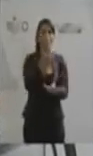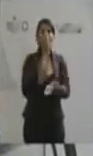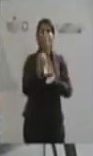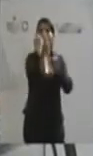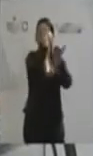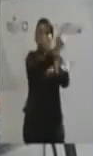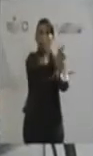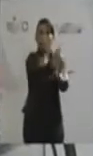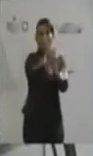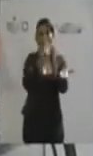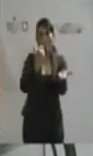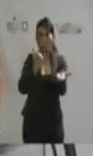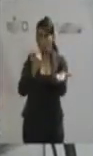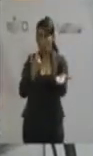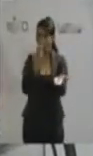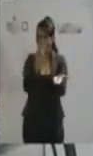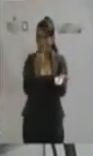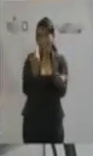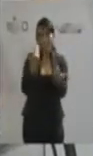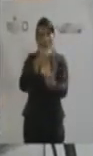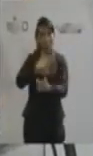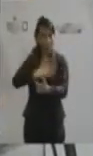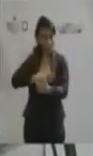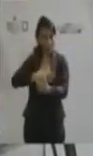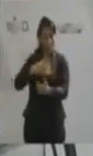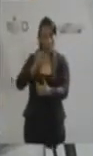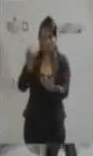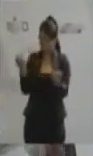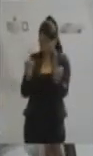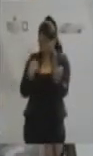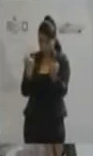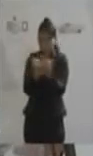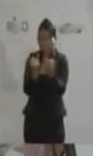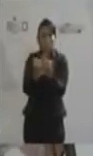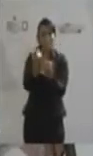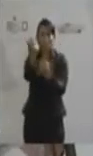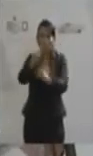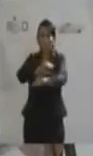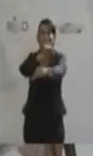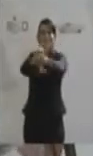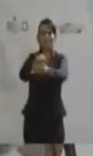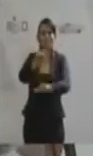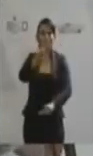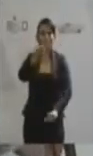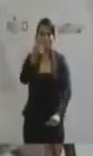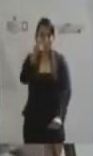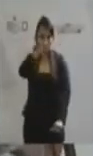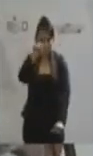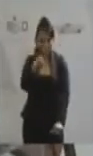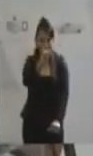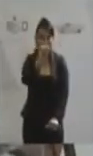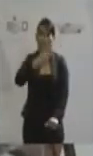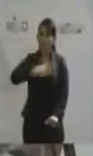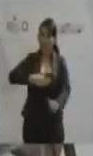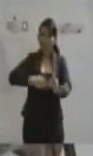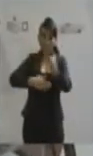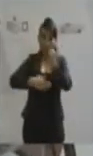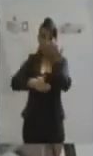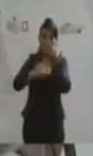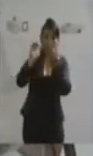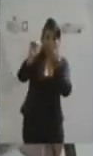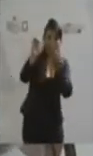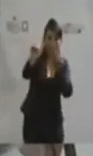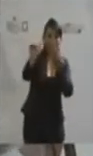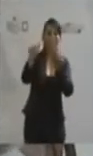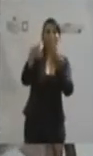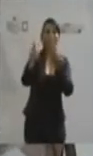suficiente pero yo también he tenido que acudir igual que tú a la procuraduría y también igual que tú he sufrido